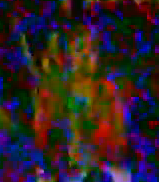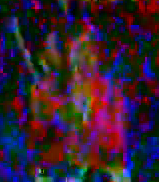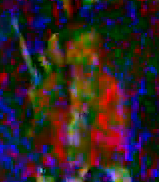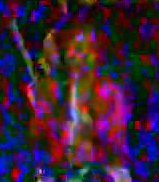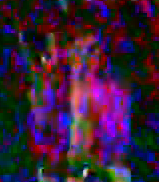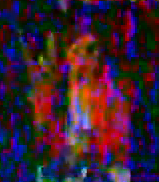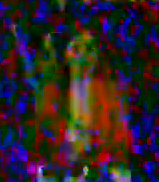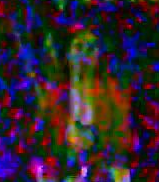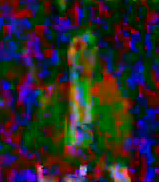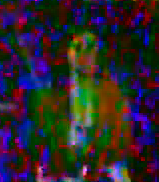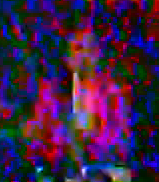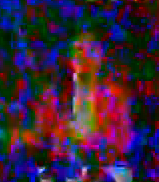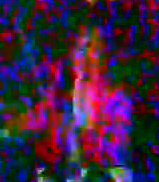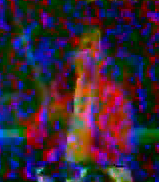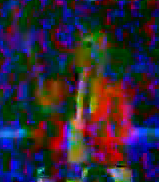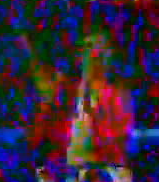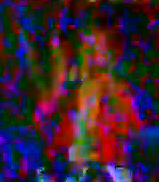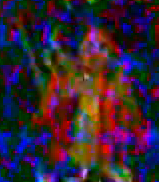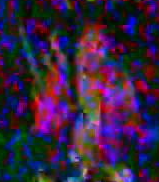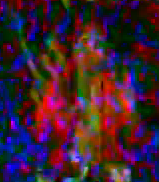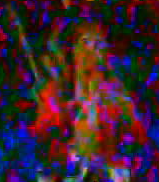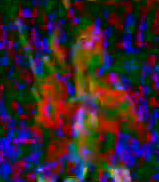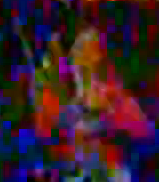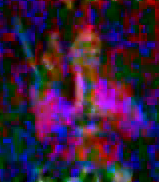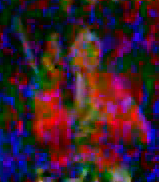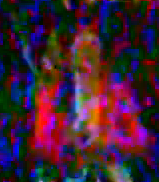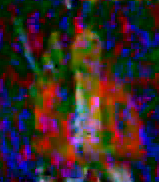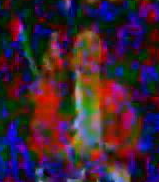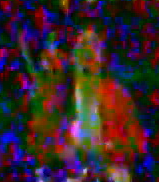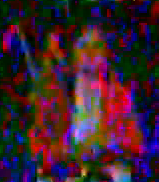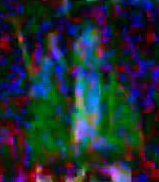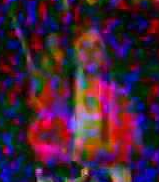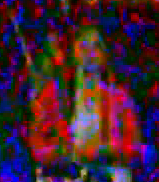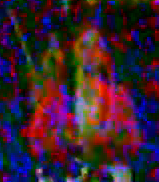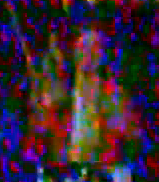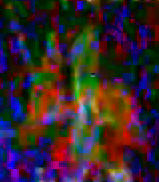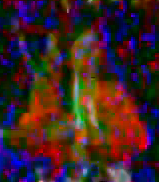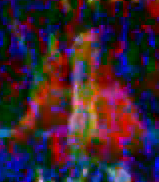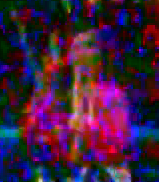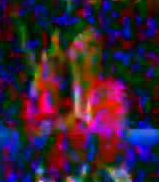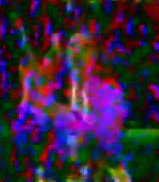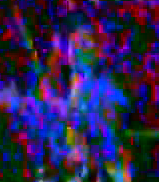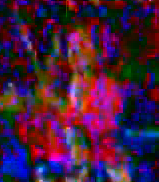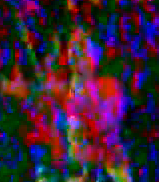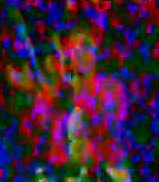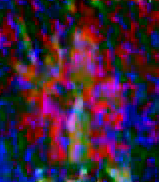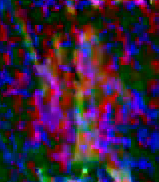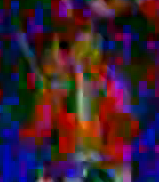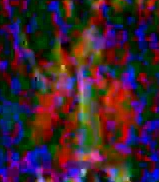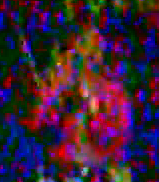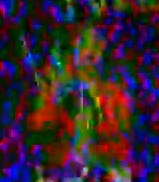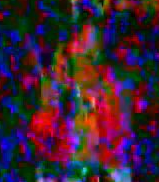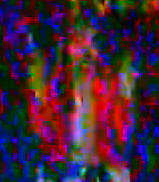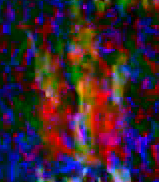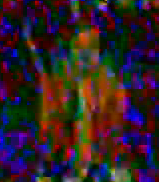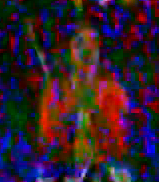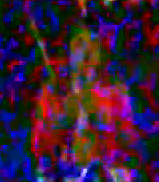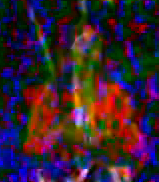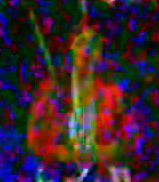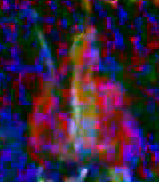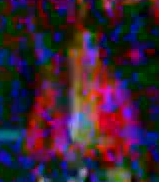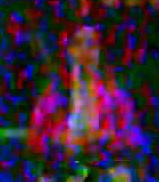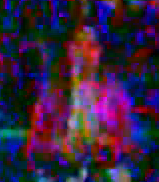se realizaron las velaciones y que el cuerpo vino al Ecuador. Fue traído por sus familiares al